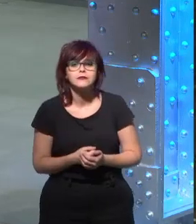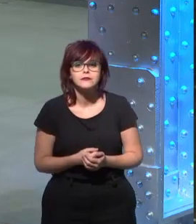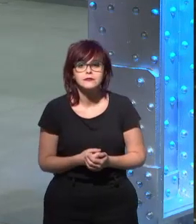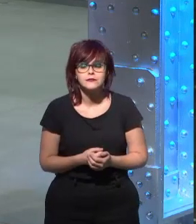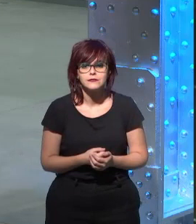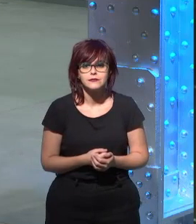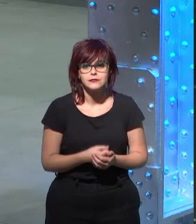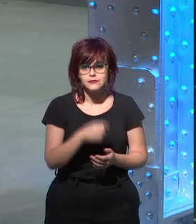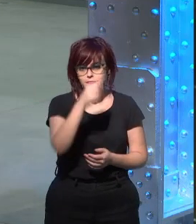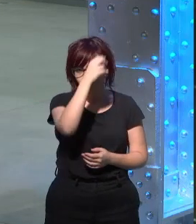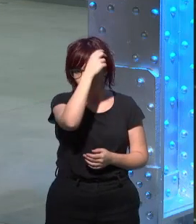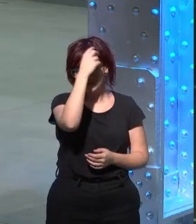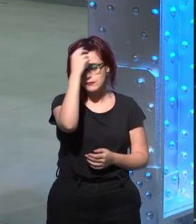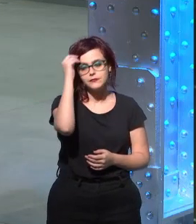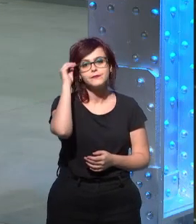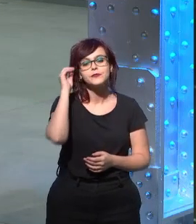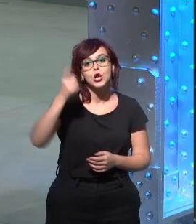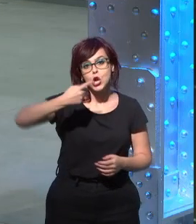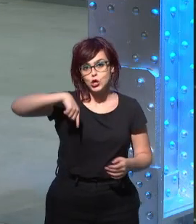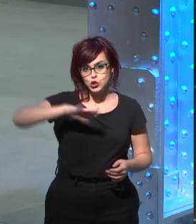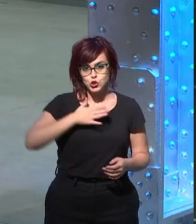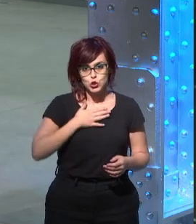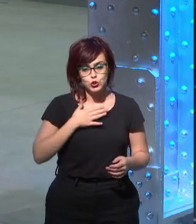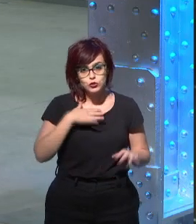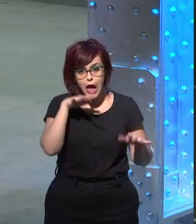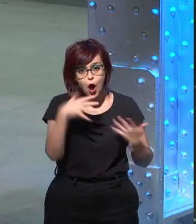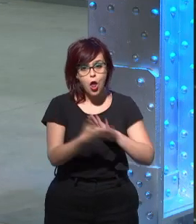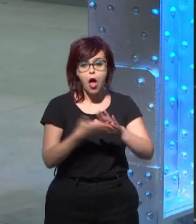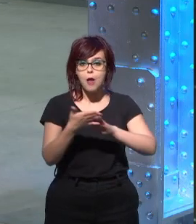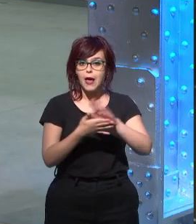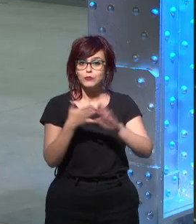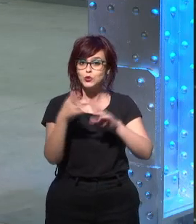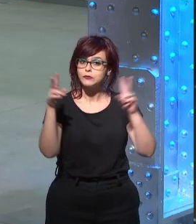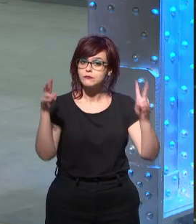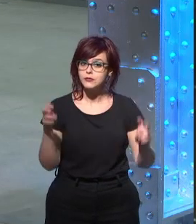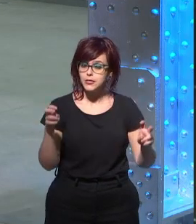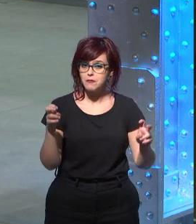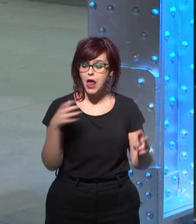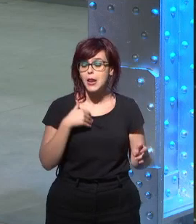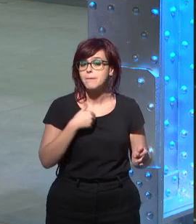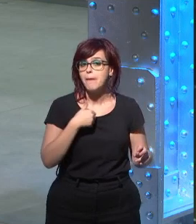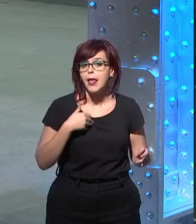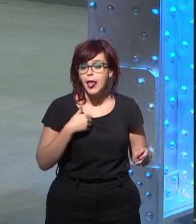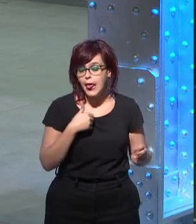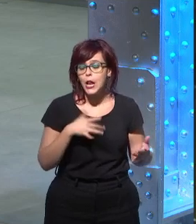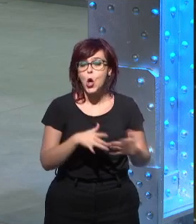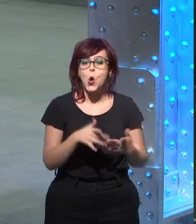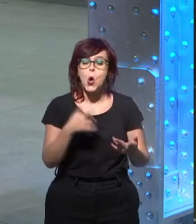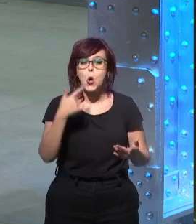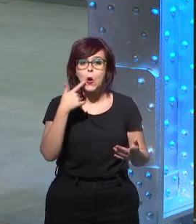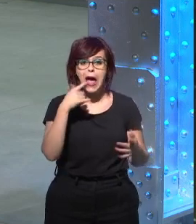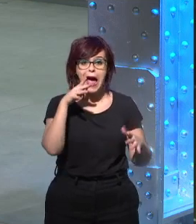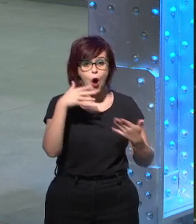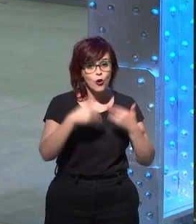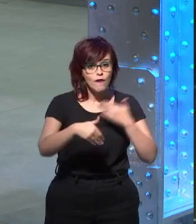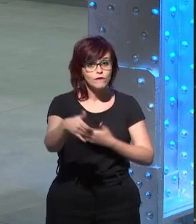Quería hacer una apreciación de nosotros estamos hablando de un poco el papel o qué postura debe tomar ahora